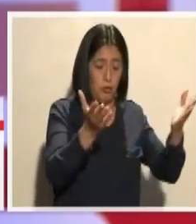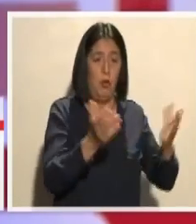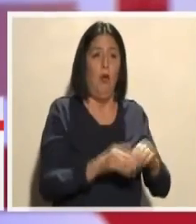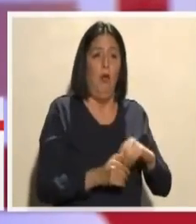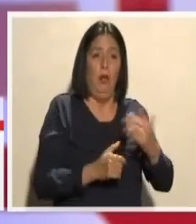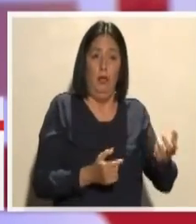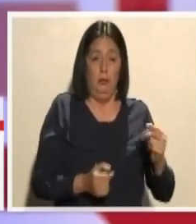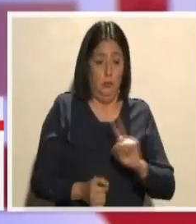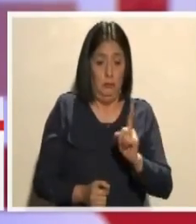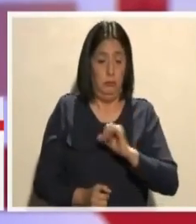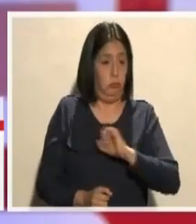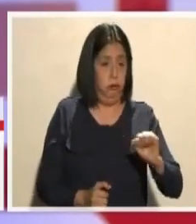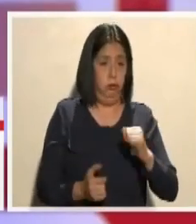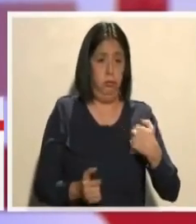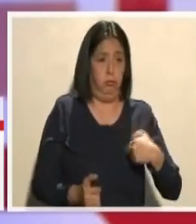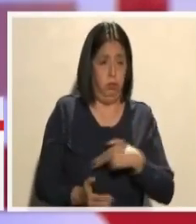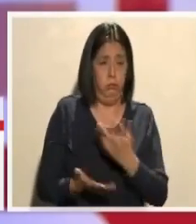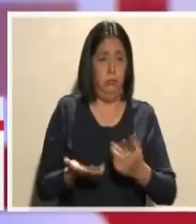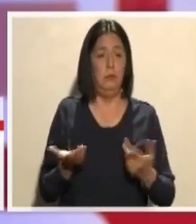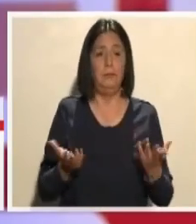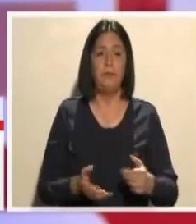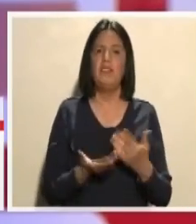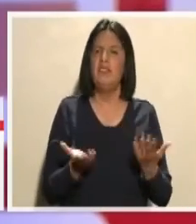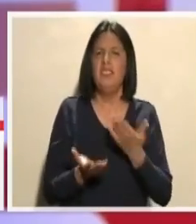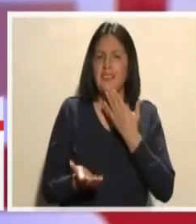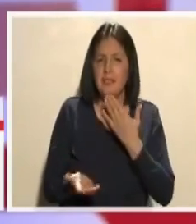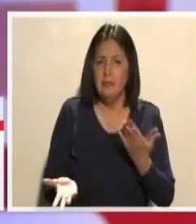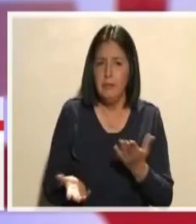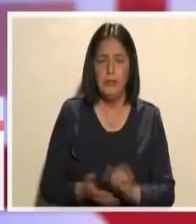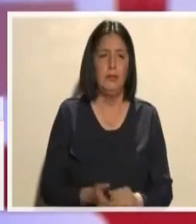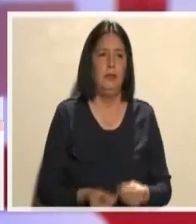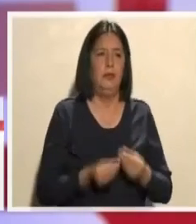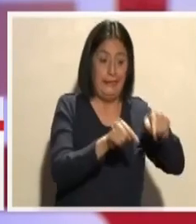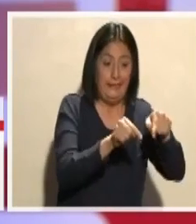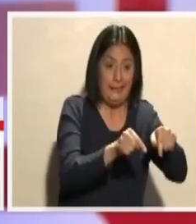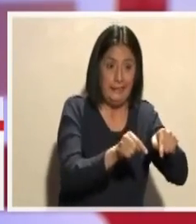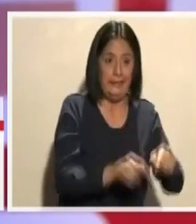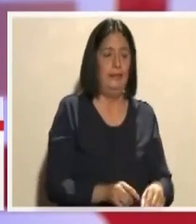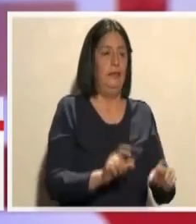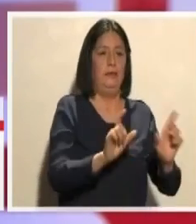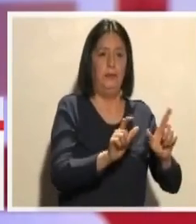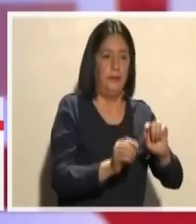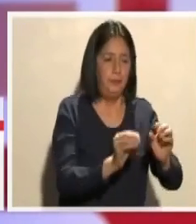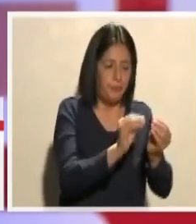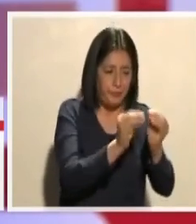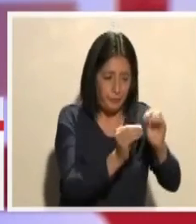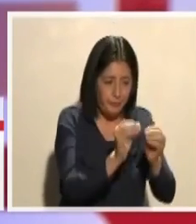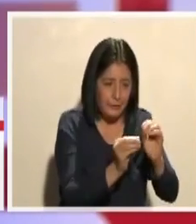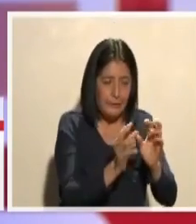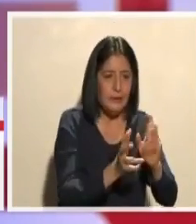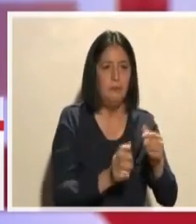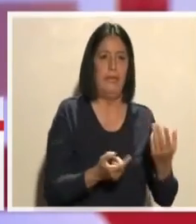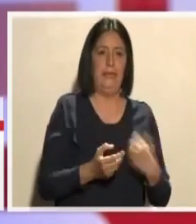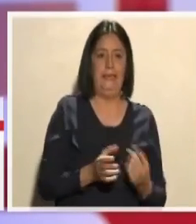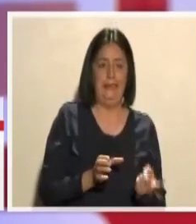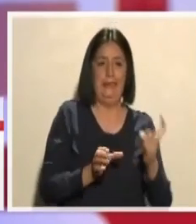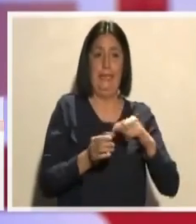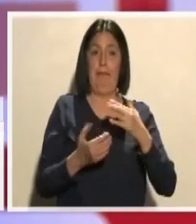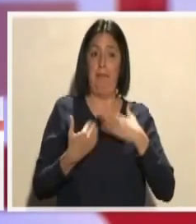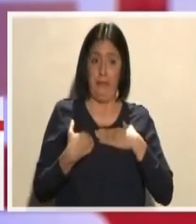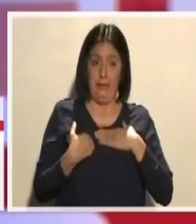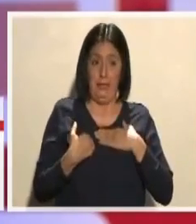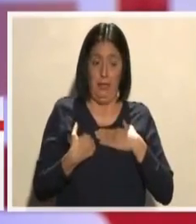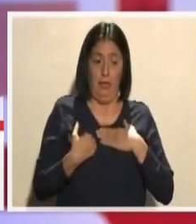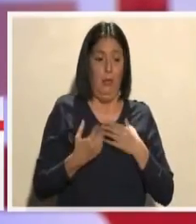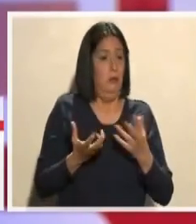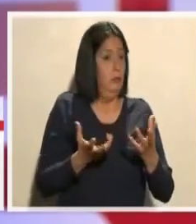en contra de nosotros, donde hubo un medio de comunicación que para tratar de involucrarme a mí,